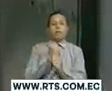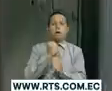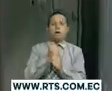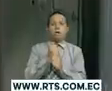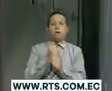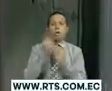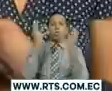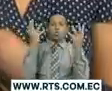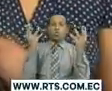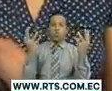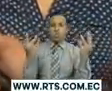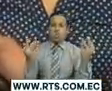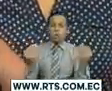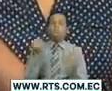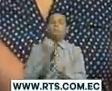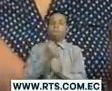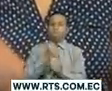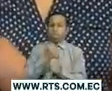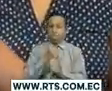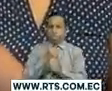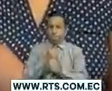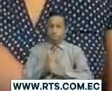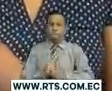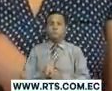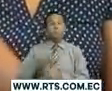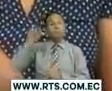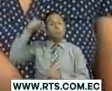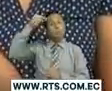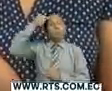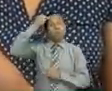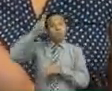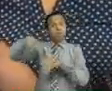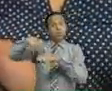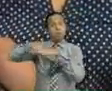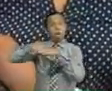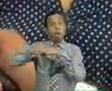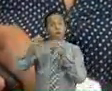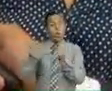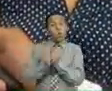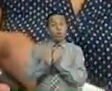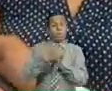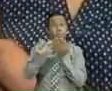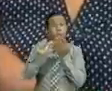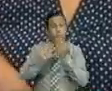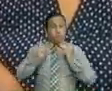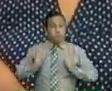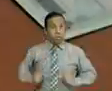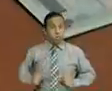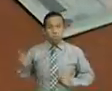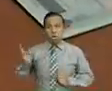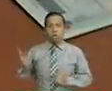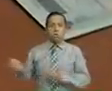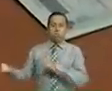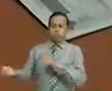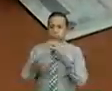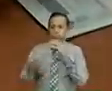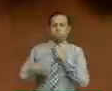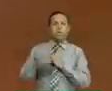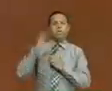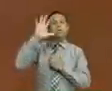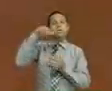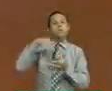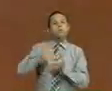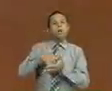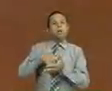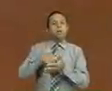reducido. El gobierno nacional a través del Ministerio de Salud nos hizo la donación de 5.000 pruebas rápidas de COVID y el municipio también se hizo